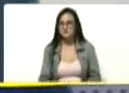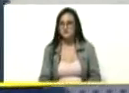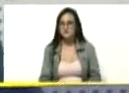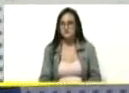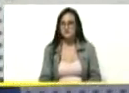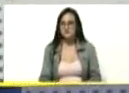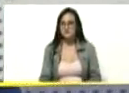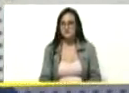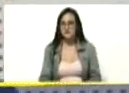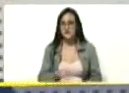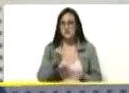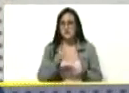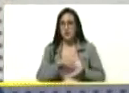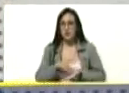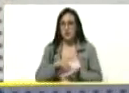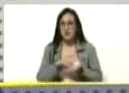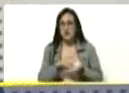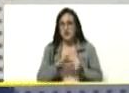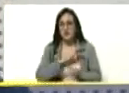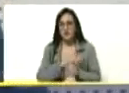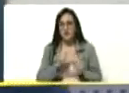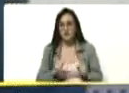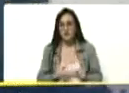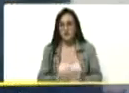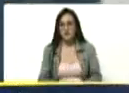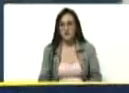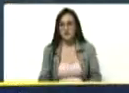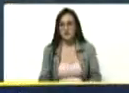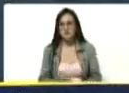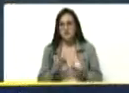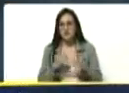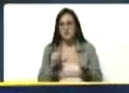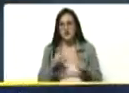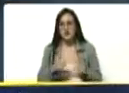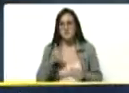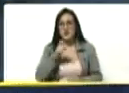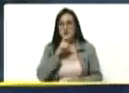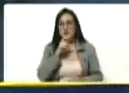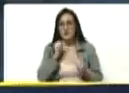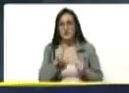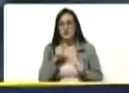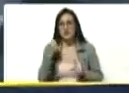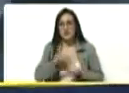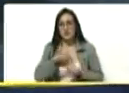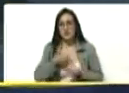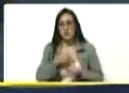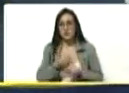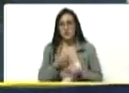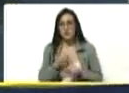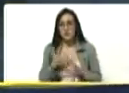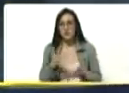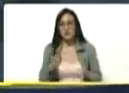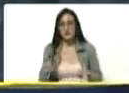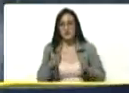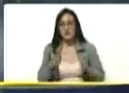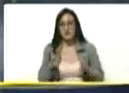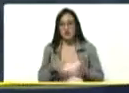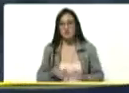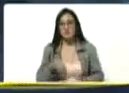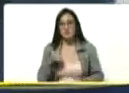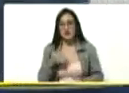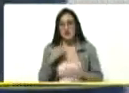Y esa dignidad da la fortaleza para librar las más duras batallas y salir victorioso, como ha